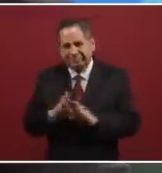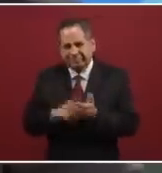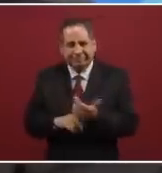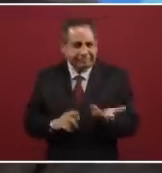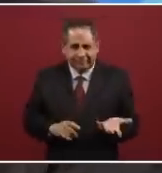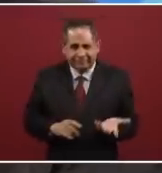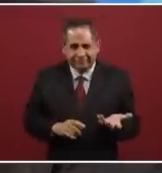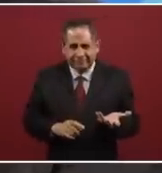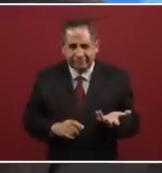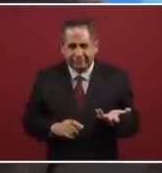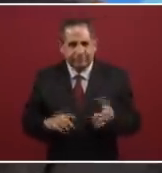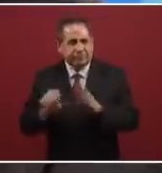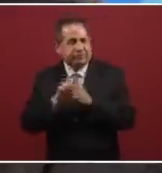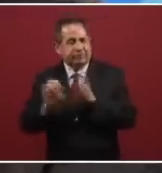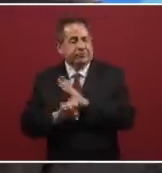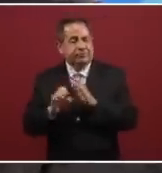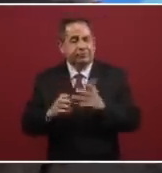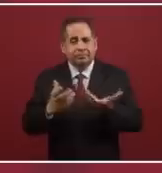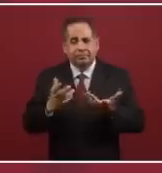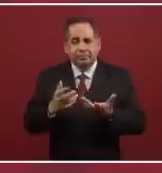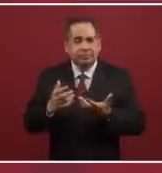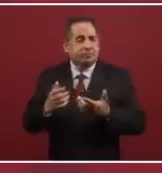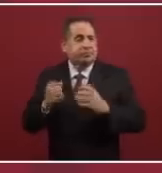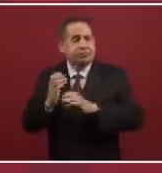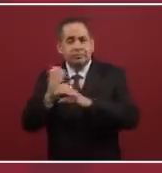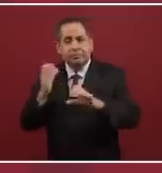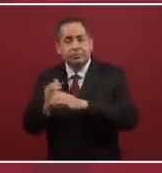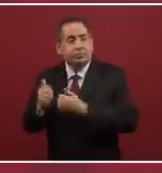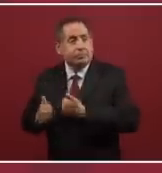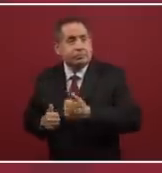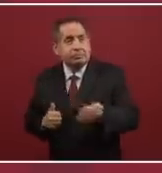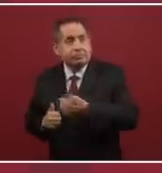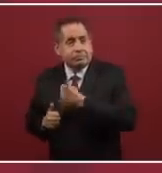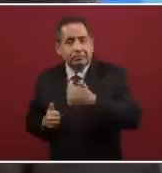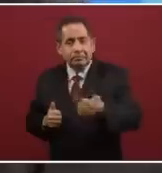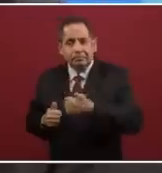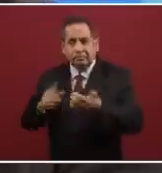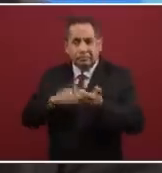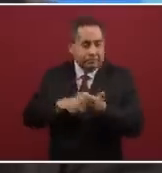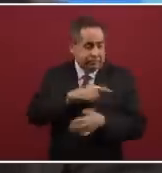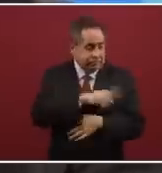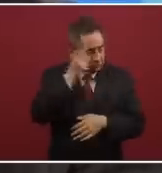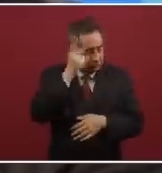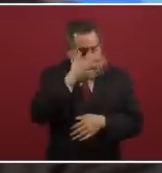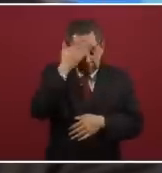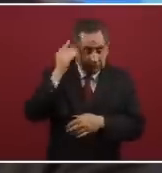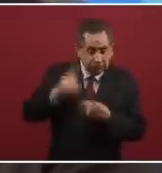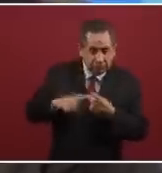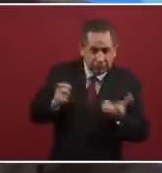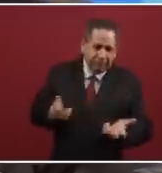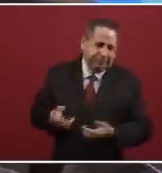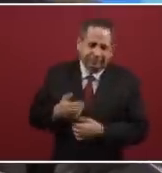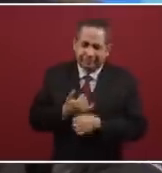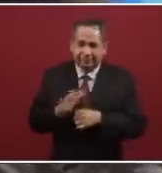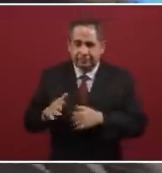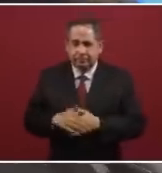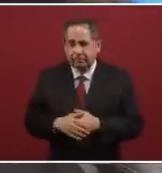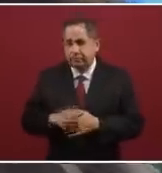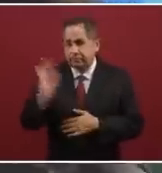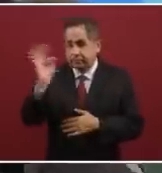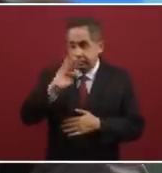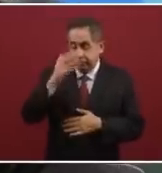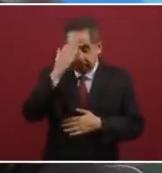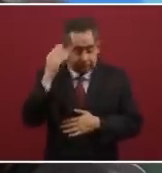estén varios días dando servicio y los propietarios no sepan dónde están. Ahora, si no lo supieran